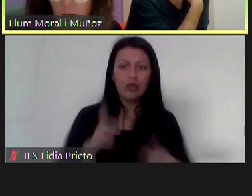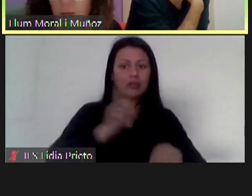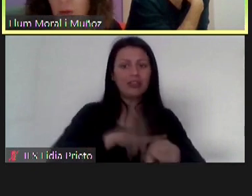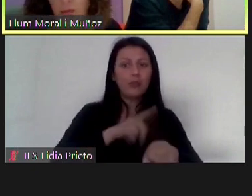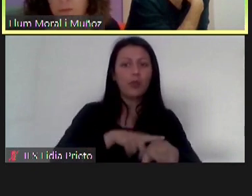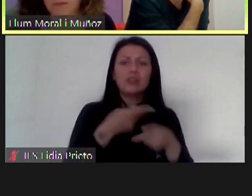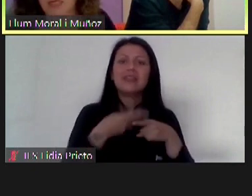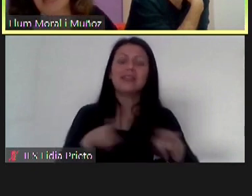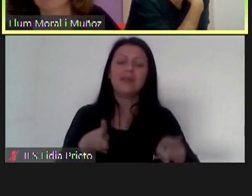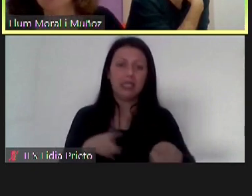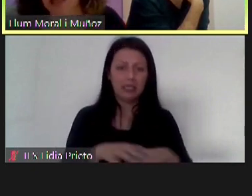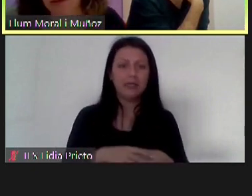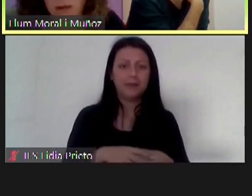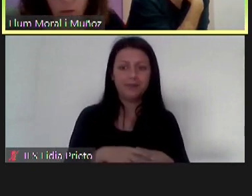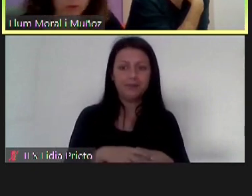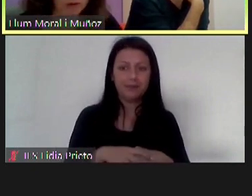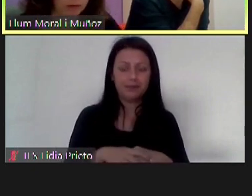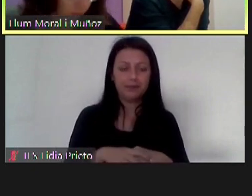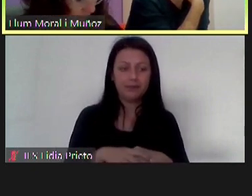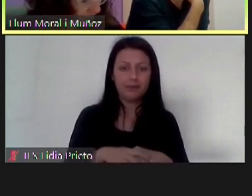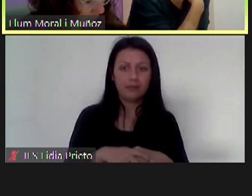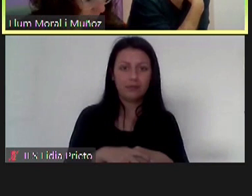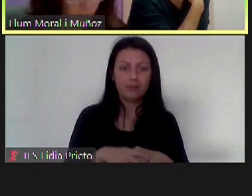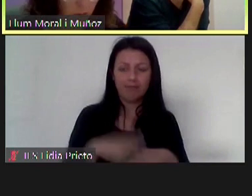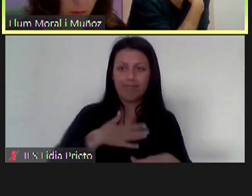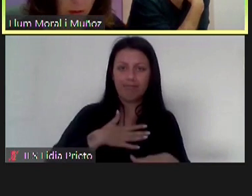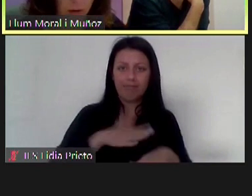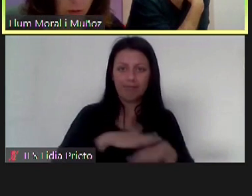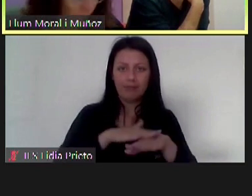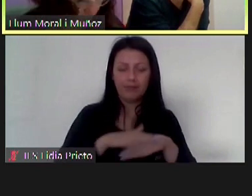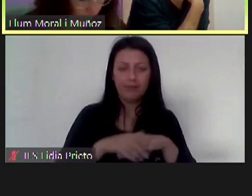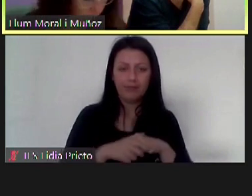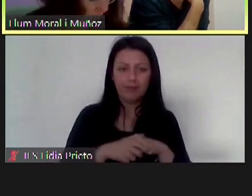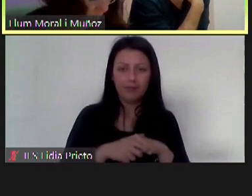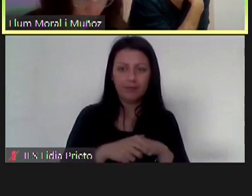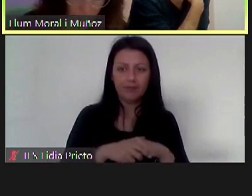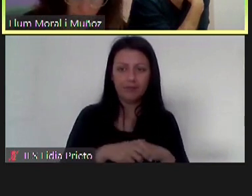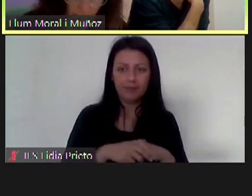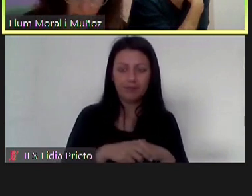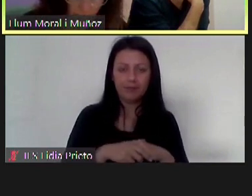diferentes. Bueno, que sirve, un momentito.